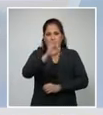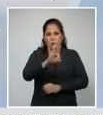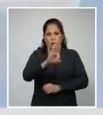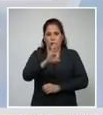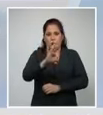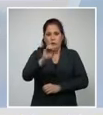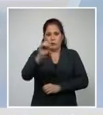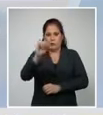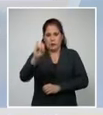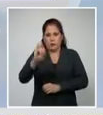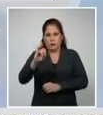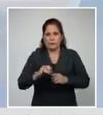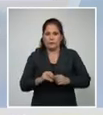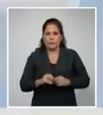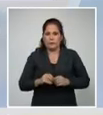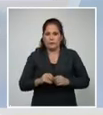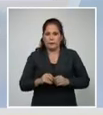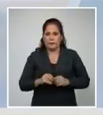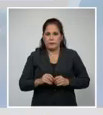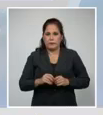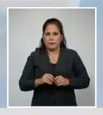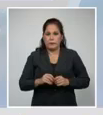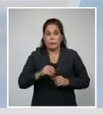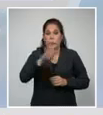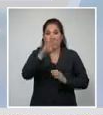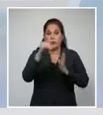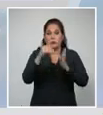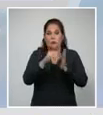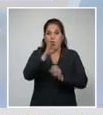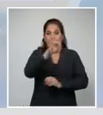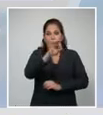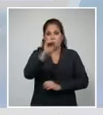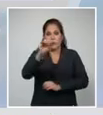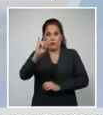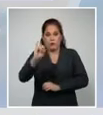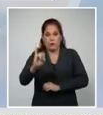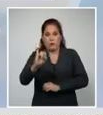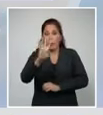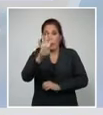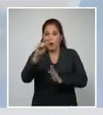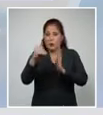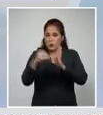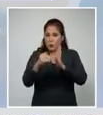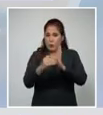4.806. De estos 4.806,